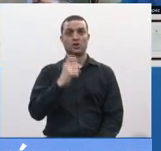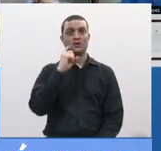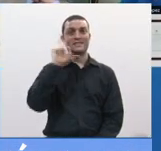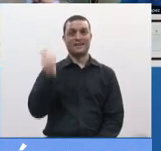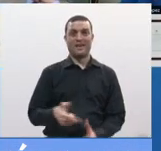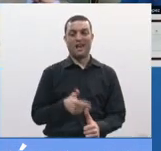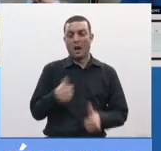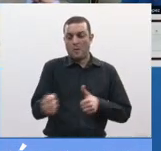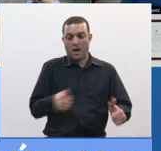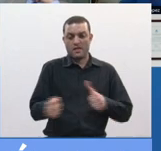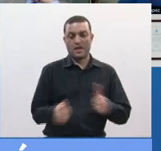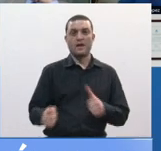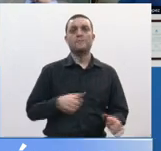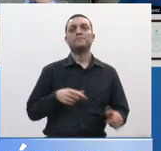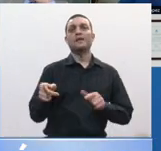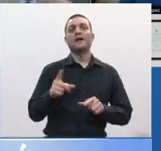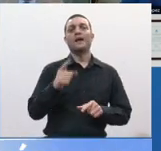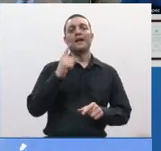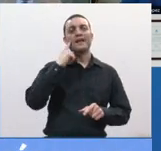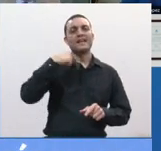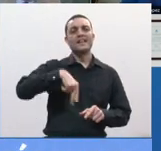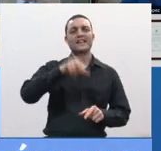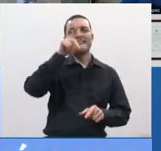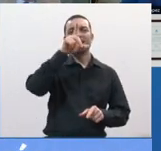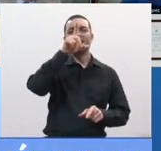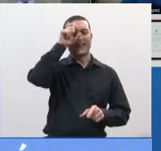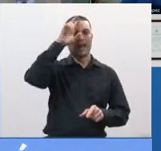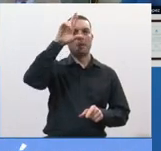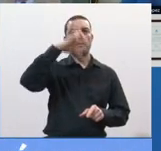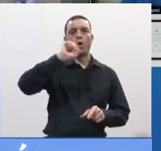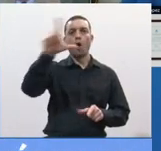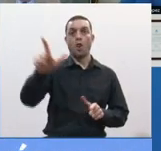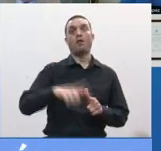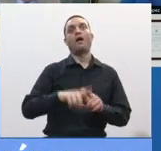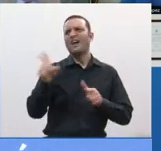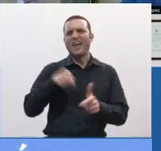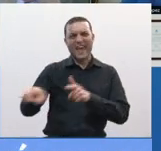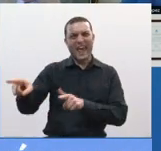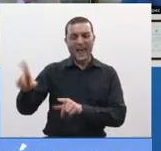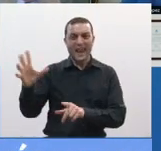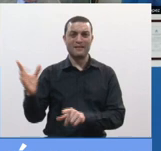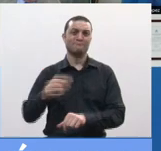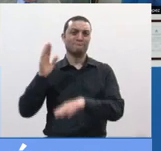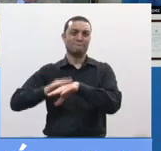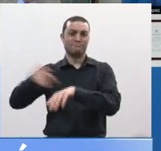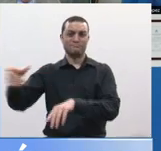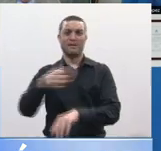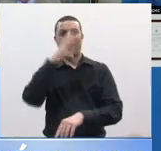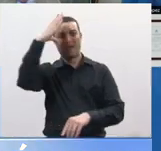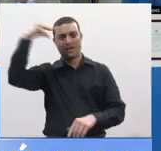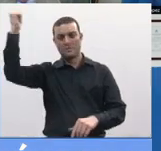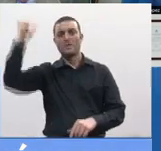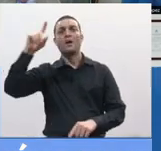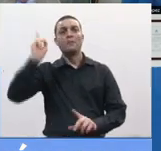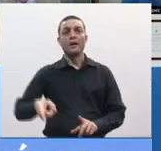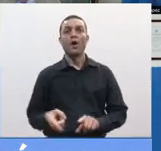botones, el arma nuclear, todo completo, pero el candidato opositor le está haciendo trampa. Es una cosa increíble. O el candidato opositor